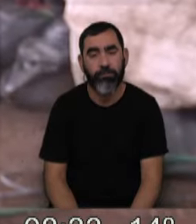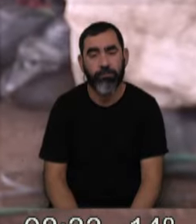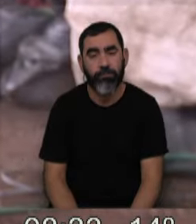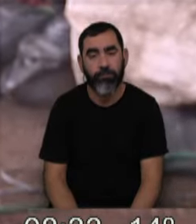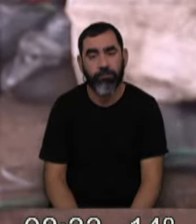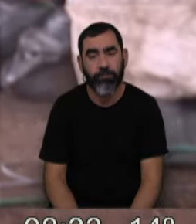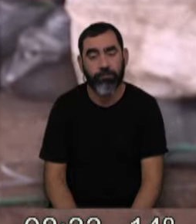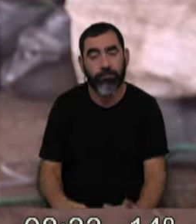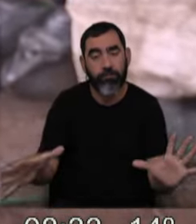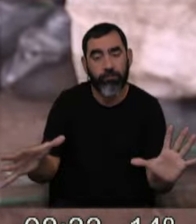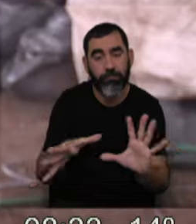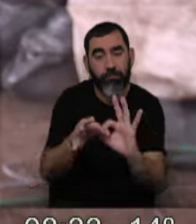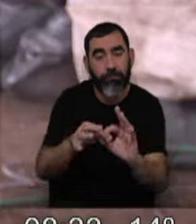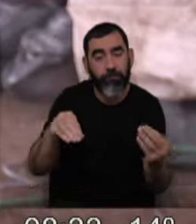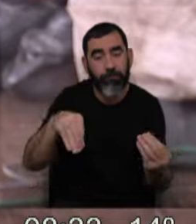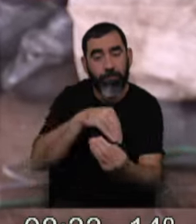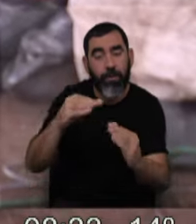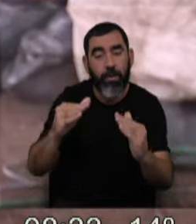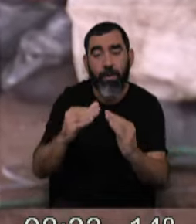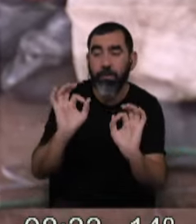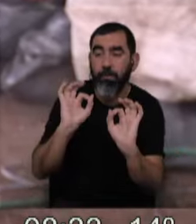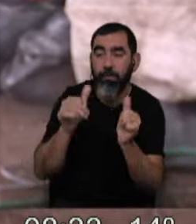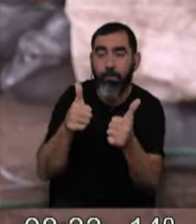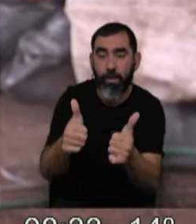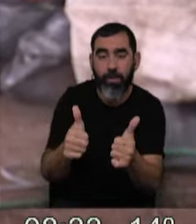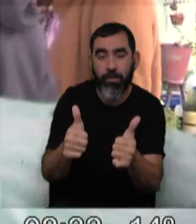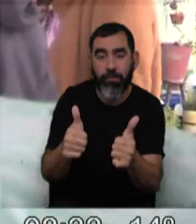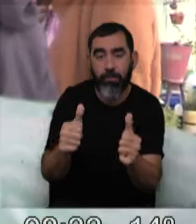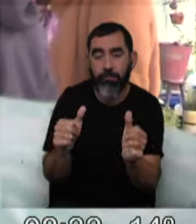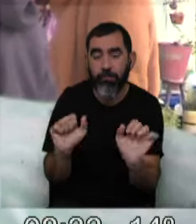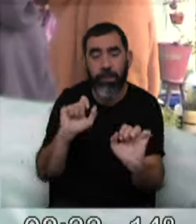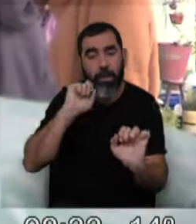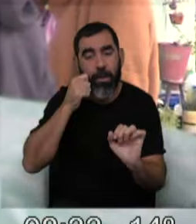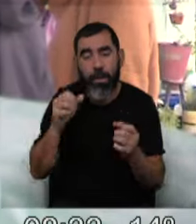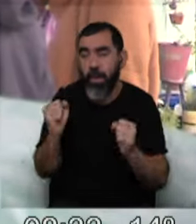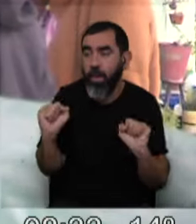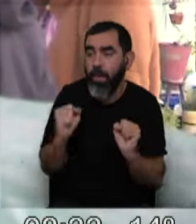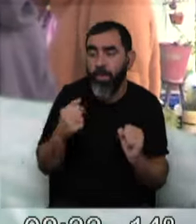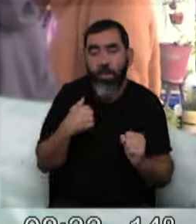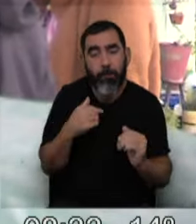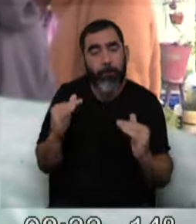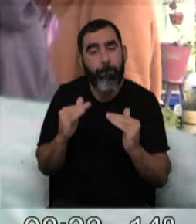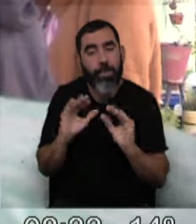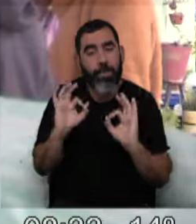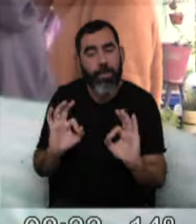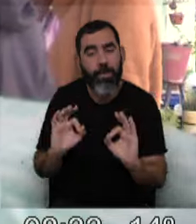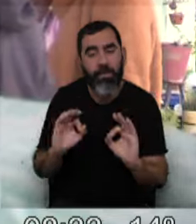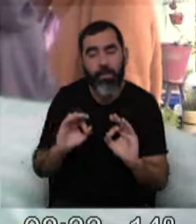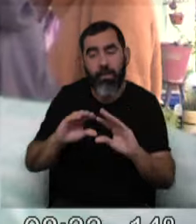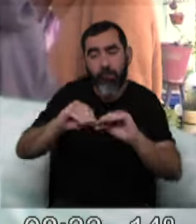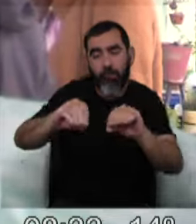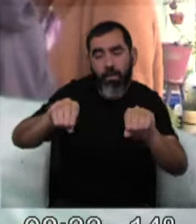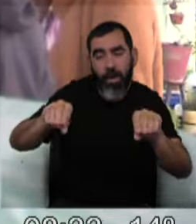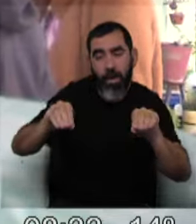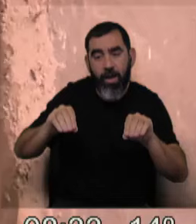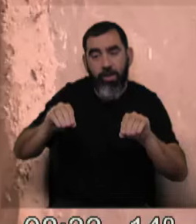Une la familia, que la casa queda bien, que es abrigada, que es mi casa, que es toda en barro, es